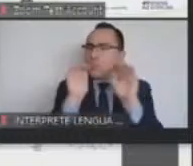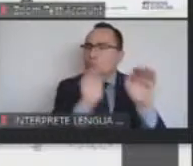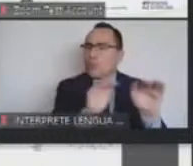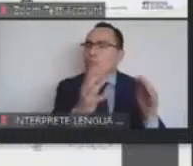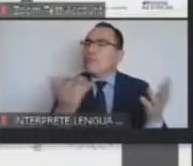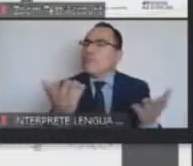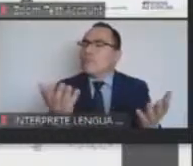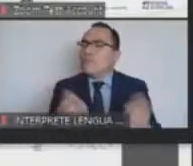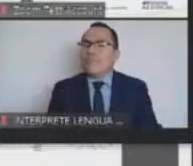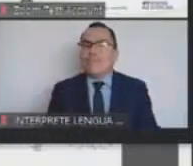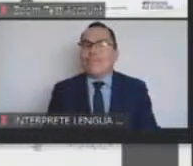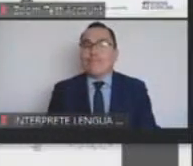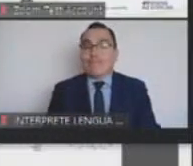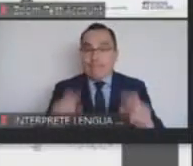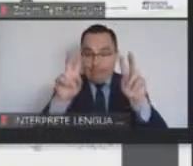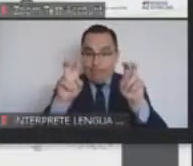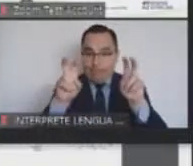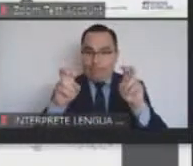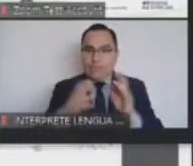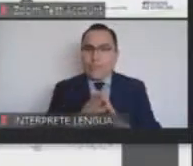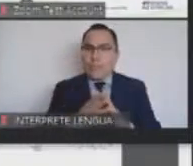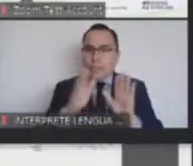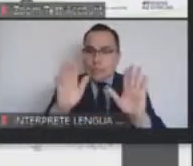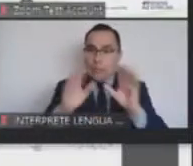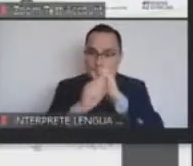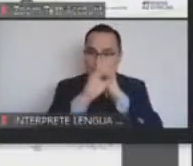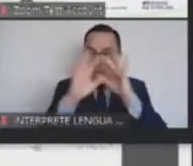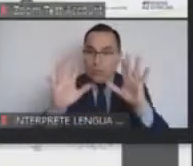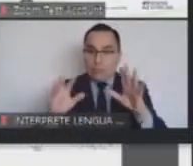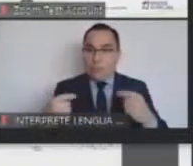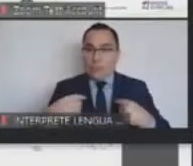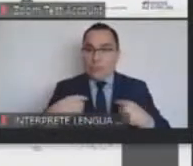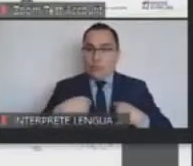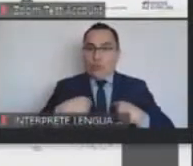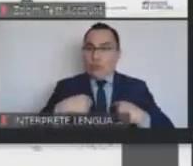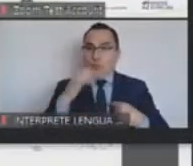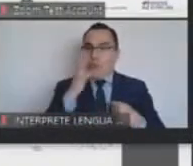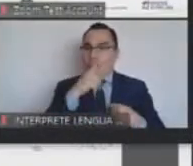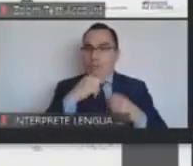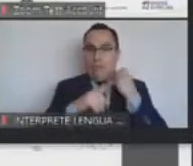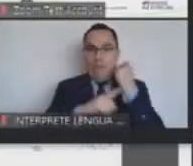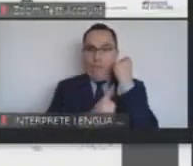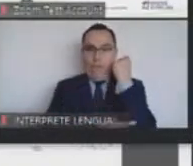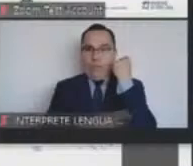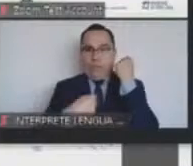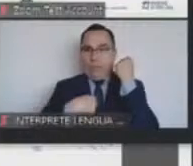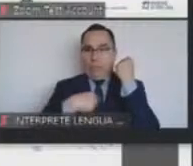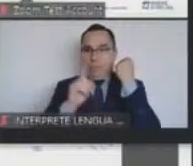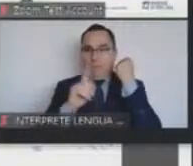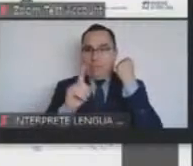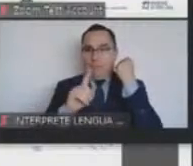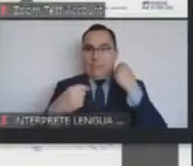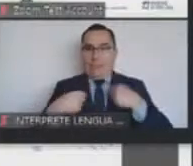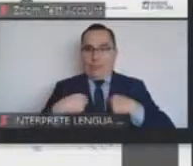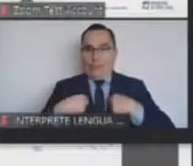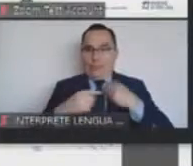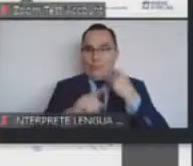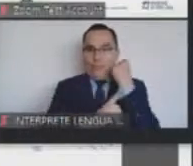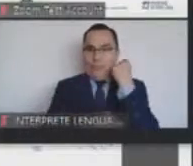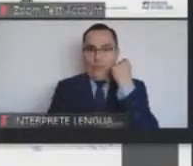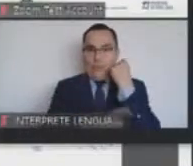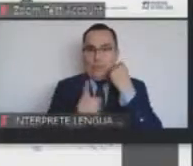Y quiero comenzar primero aclarando que soy el único no abogado que les va a hablar hoy día y lo van a notar, y voy a tratar